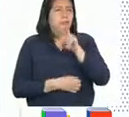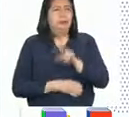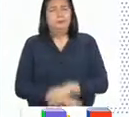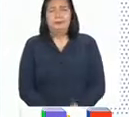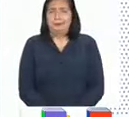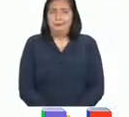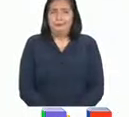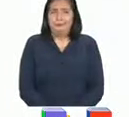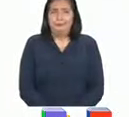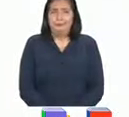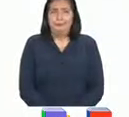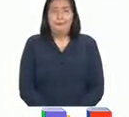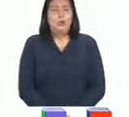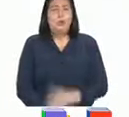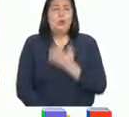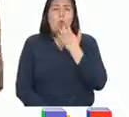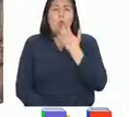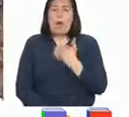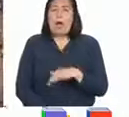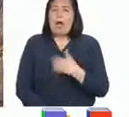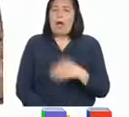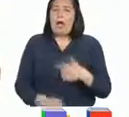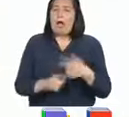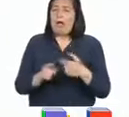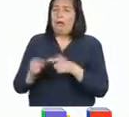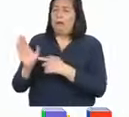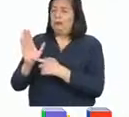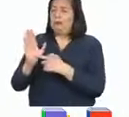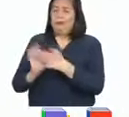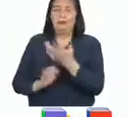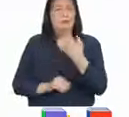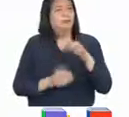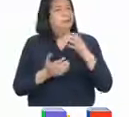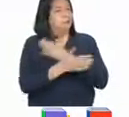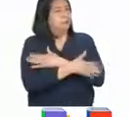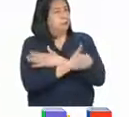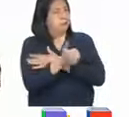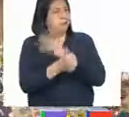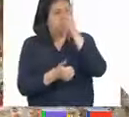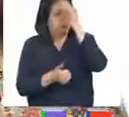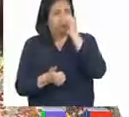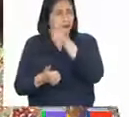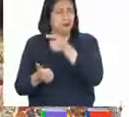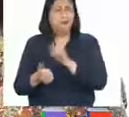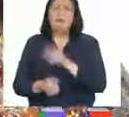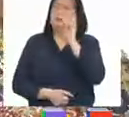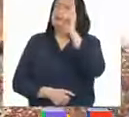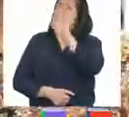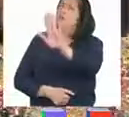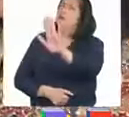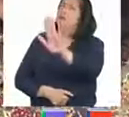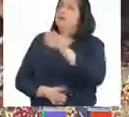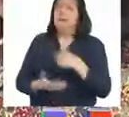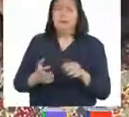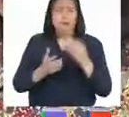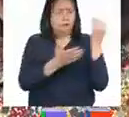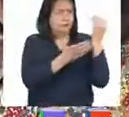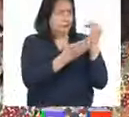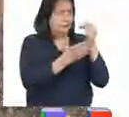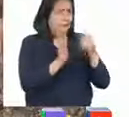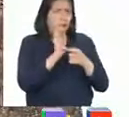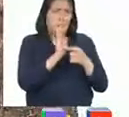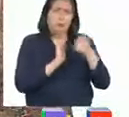atractivos. ¡Guau! ¡Qué variedad de presentaciones! ¡Felicitaciones, chicas y chicos! Profesor, según los